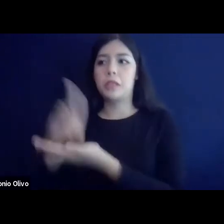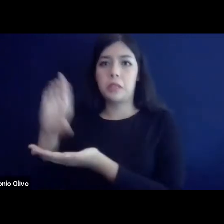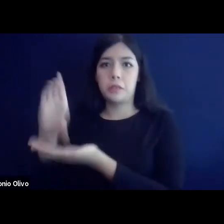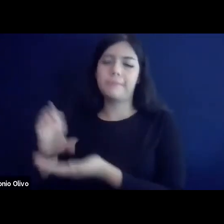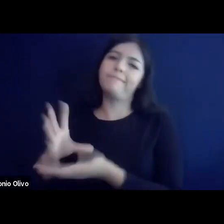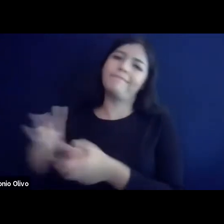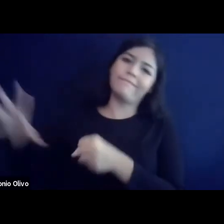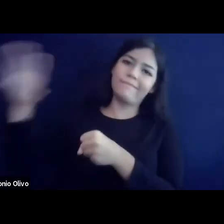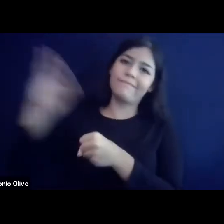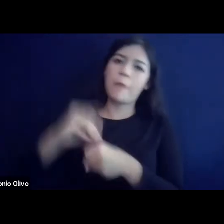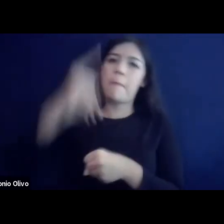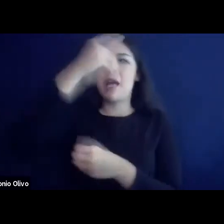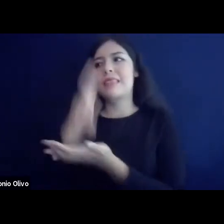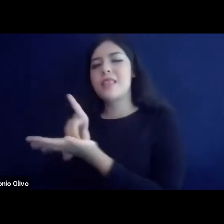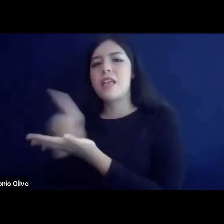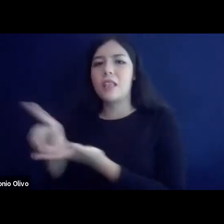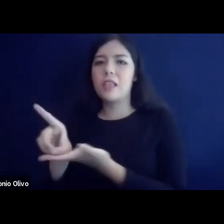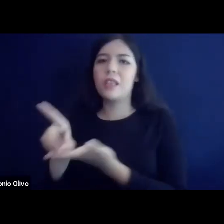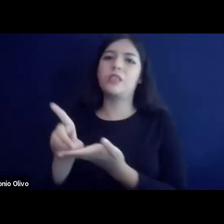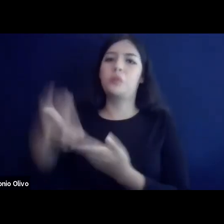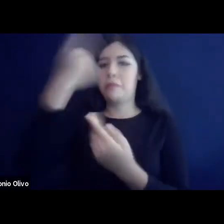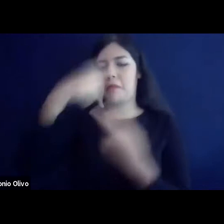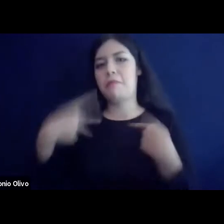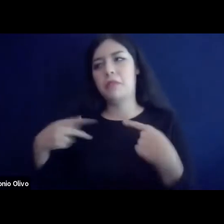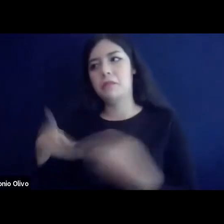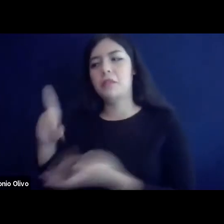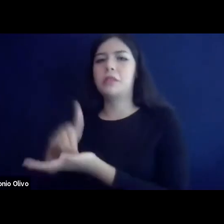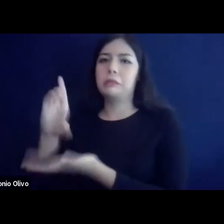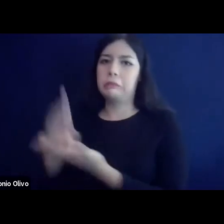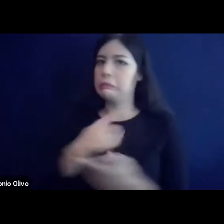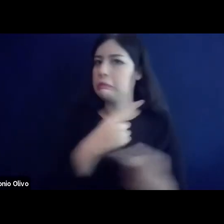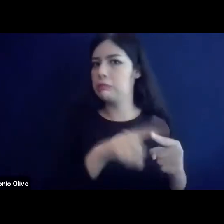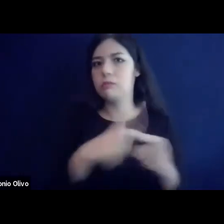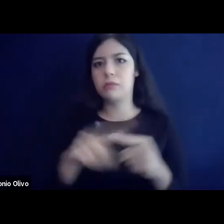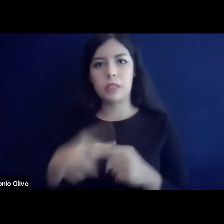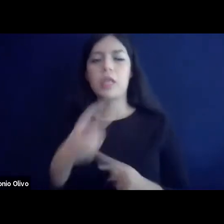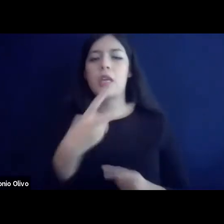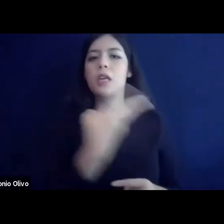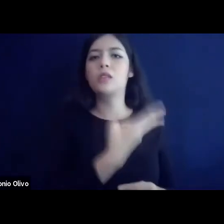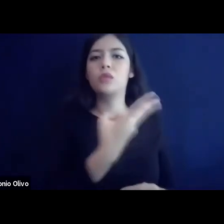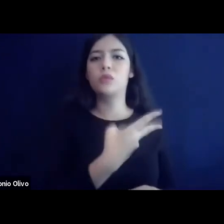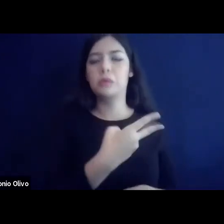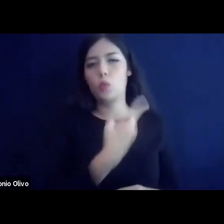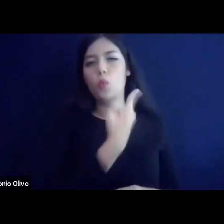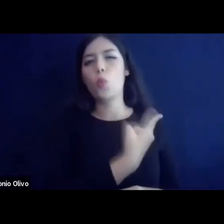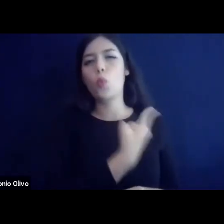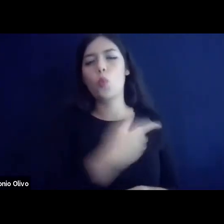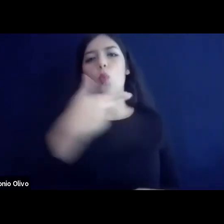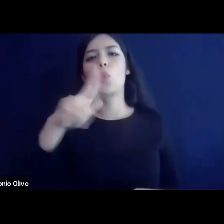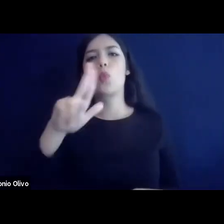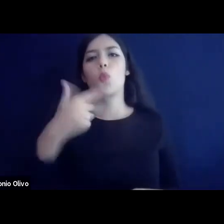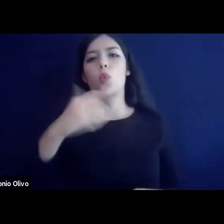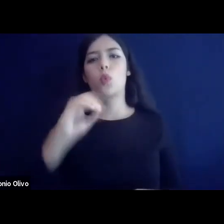la lucha por los derechos de las personas con discapacidad. Y ellos, Hugo Monroy ya falleció, fue docente de la